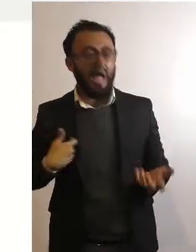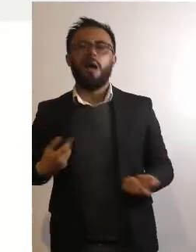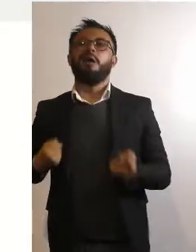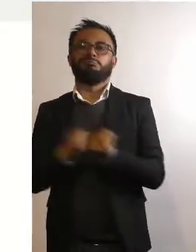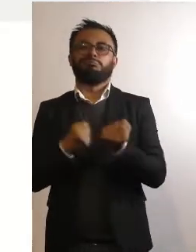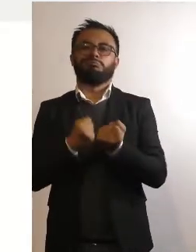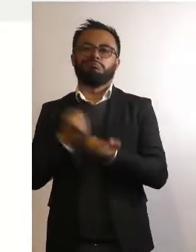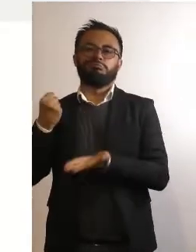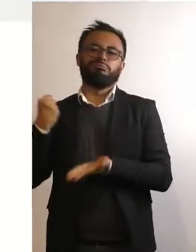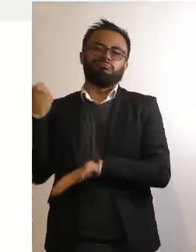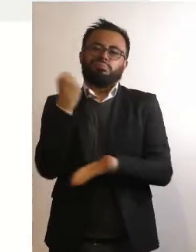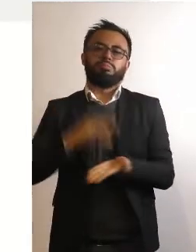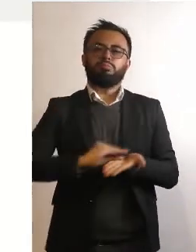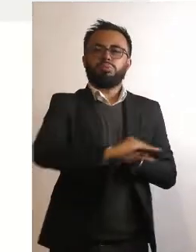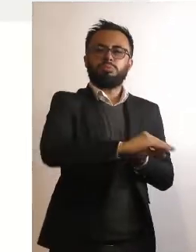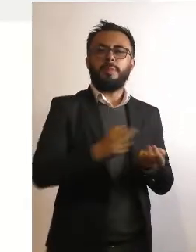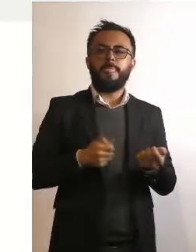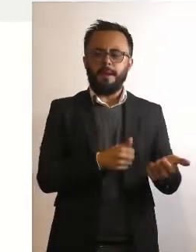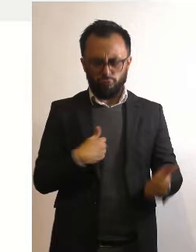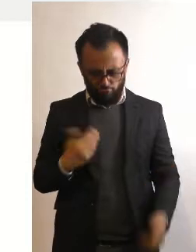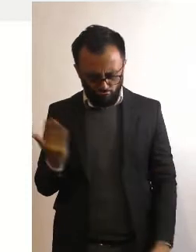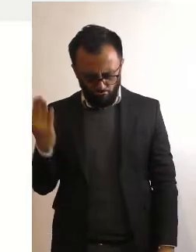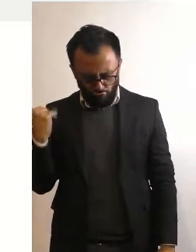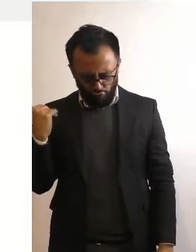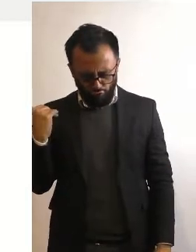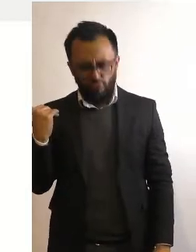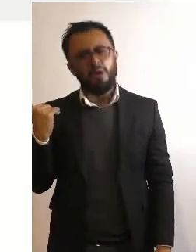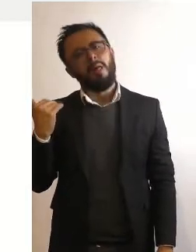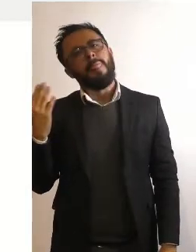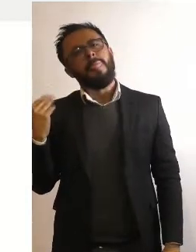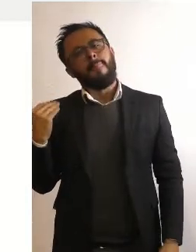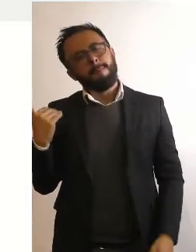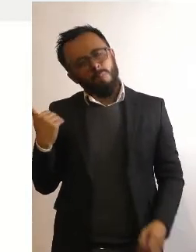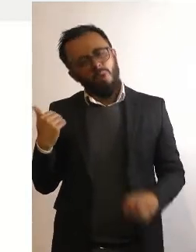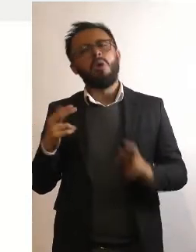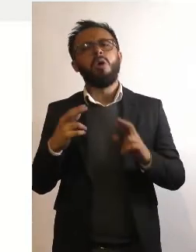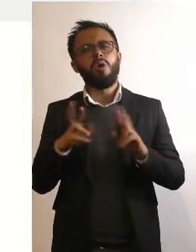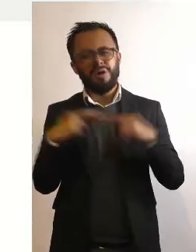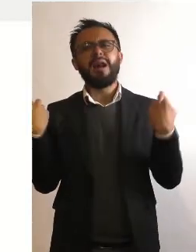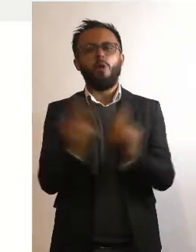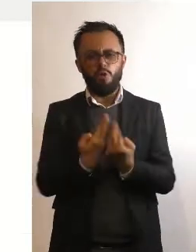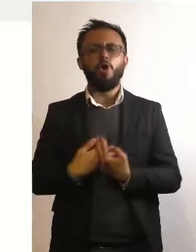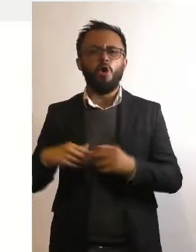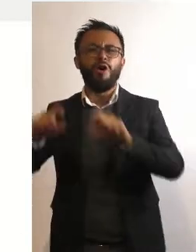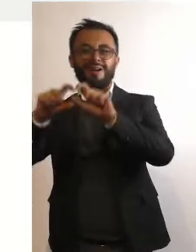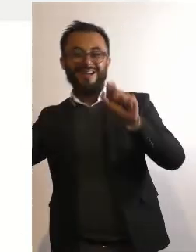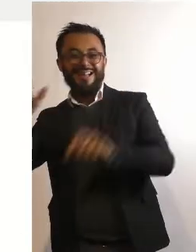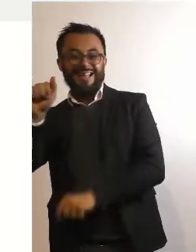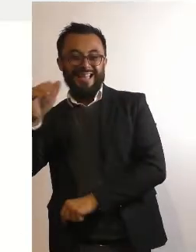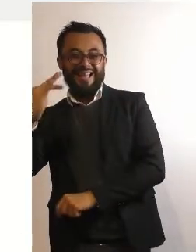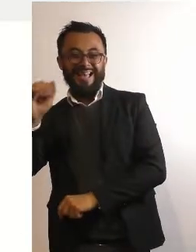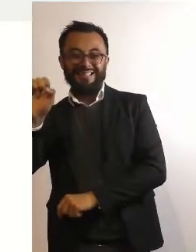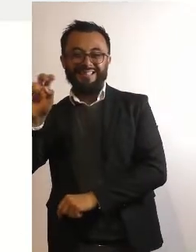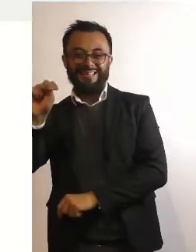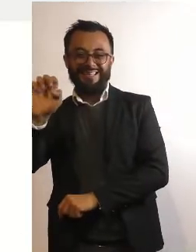recientemente con los directivos de Atenea y con nuestros